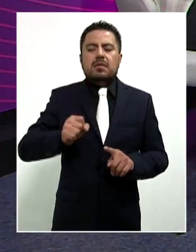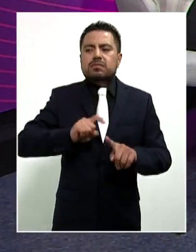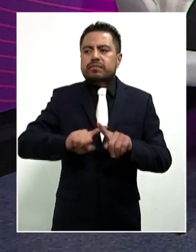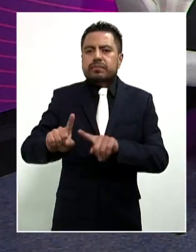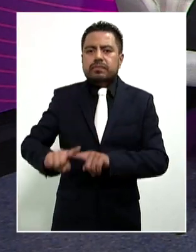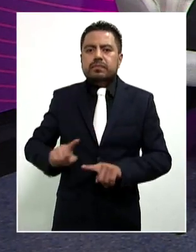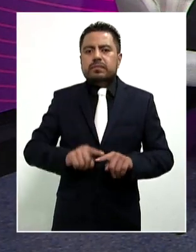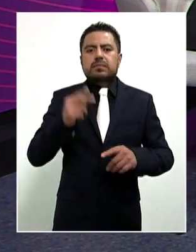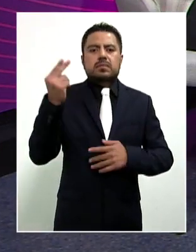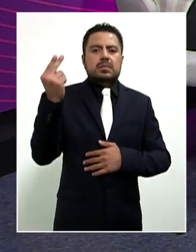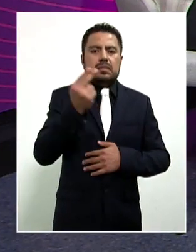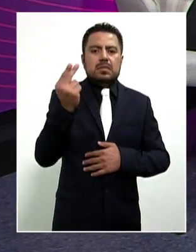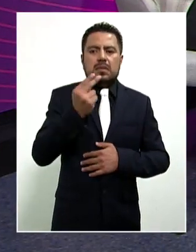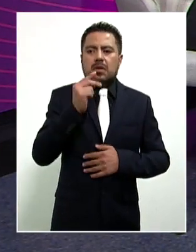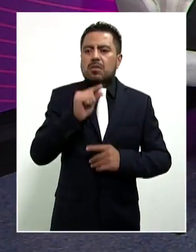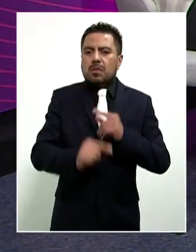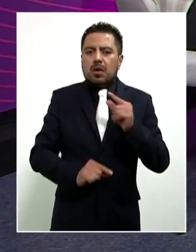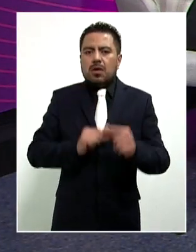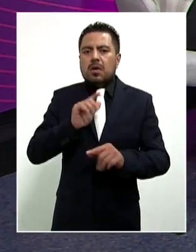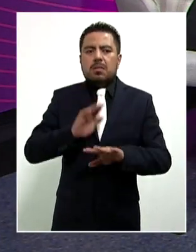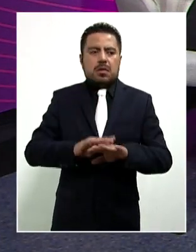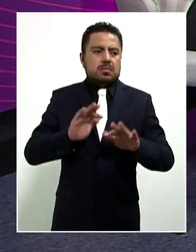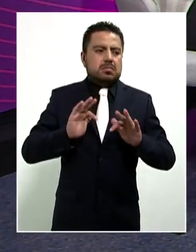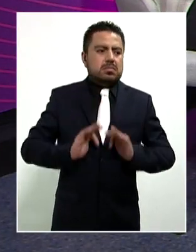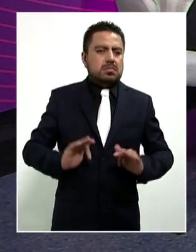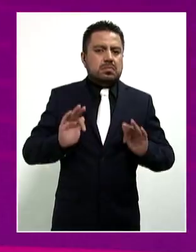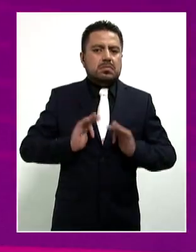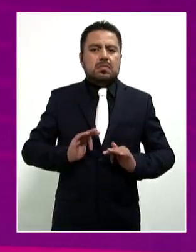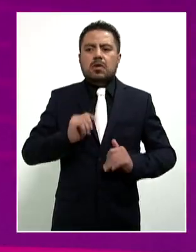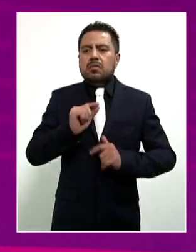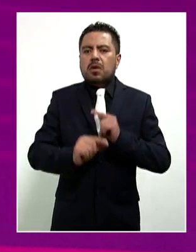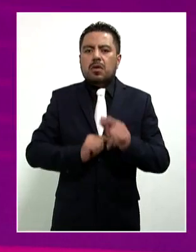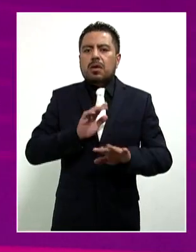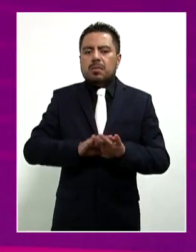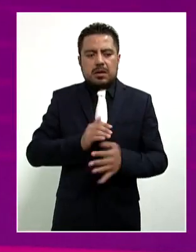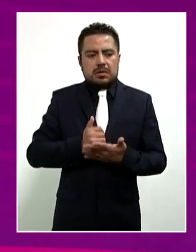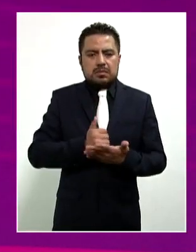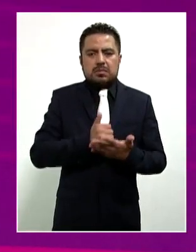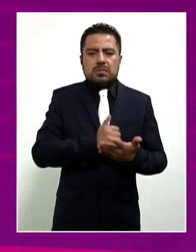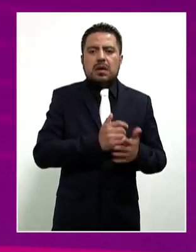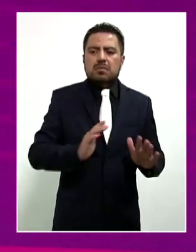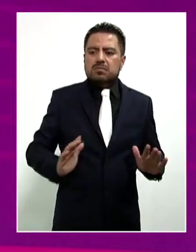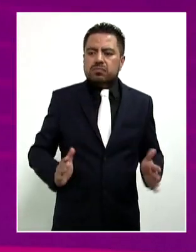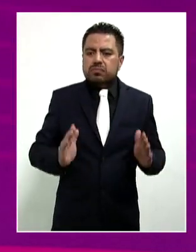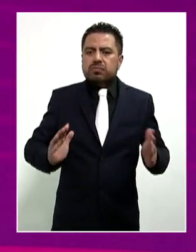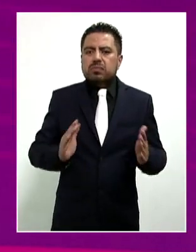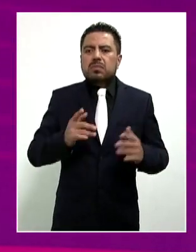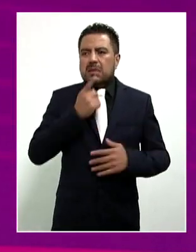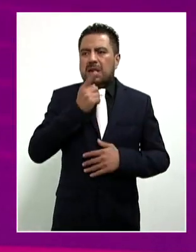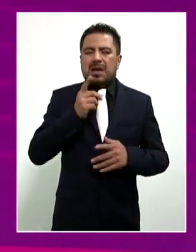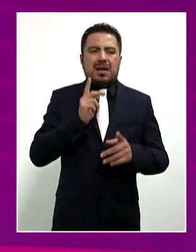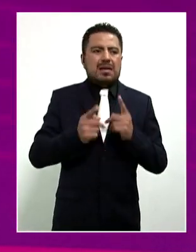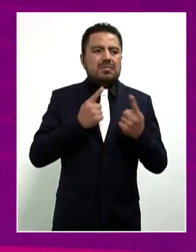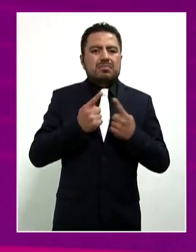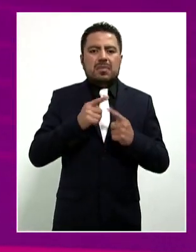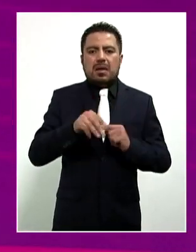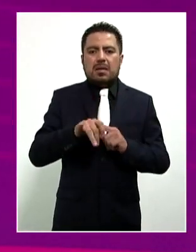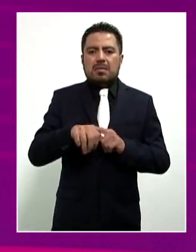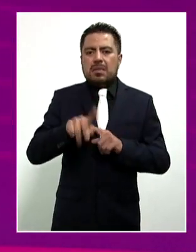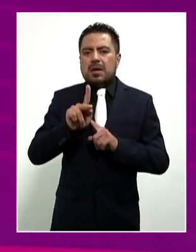diversos que necesita un poco de tranquilidad y un poco de ayuda. Es este empujón del que habla Marc al principio